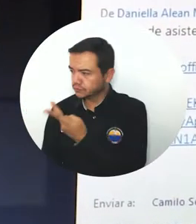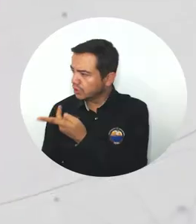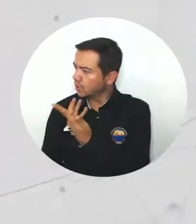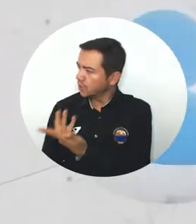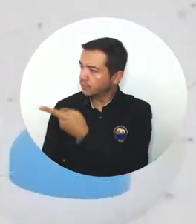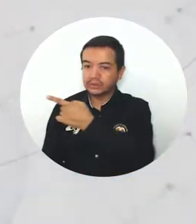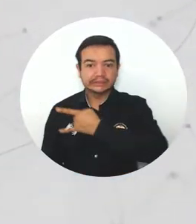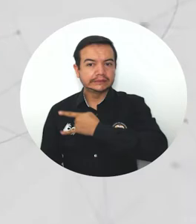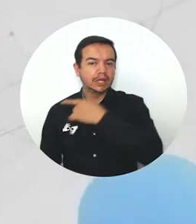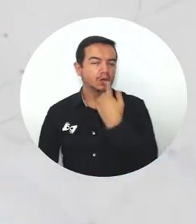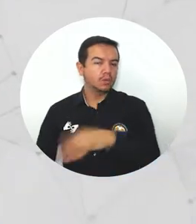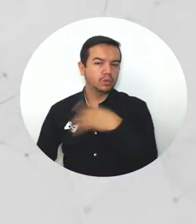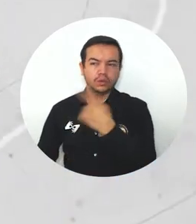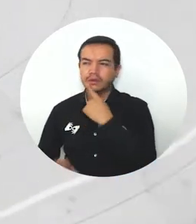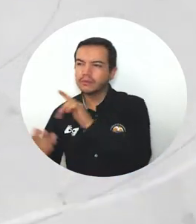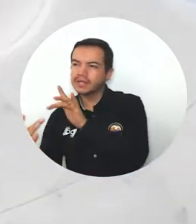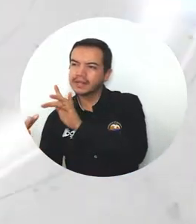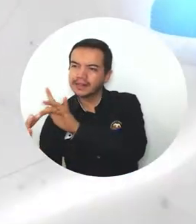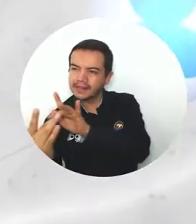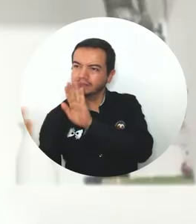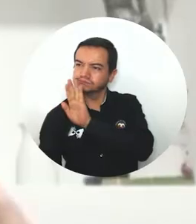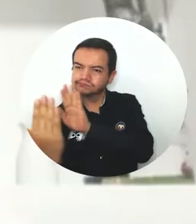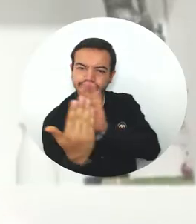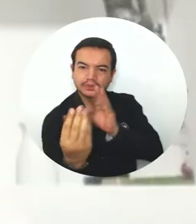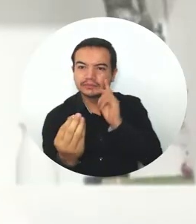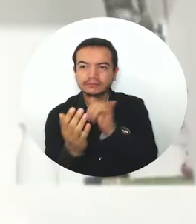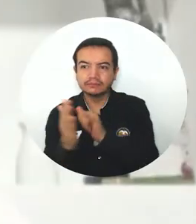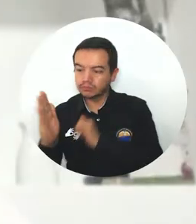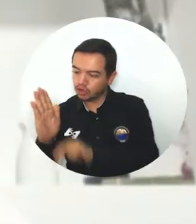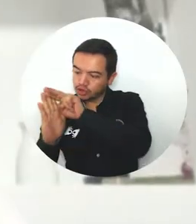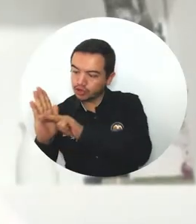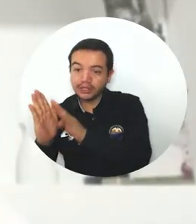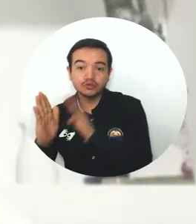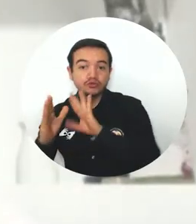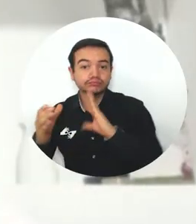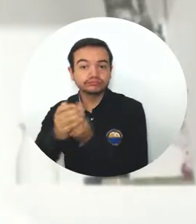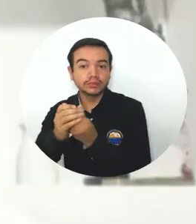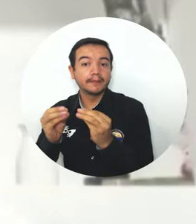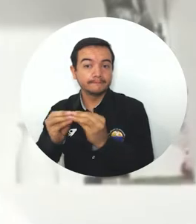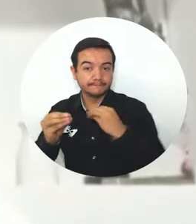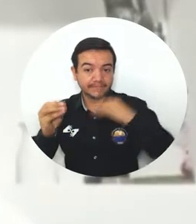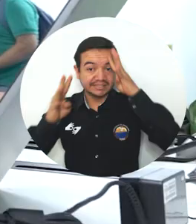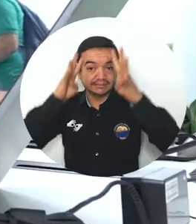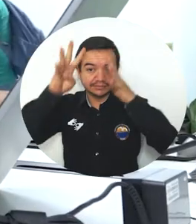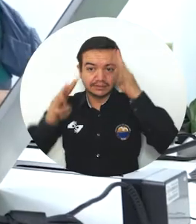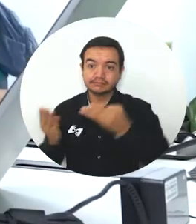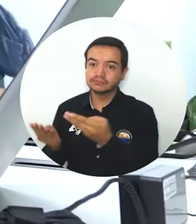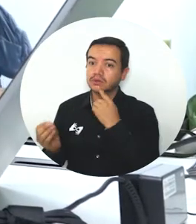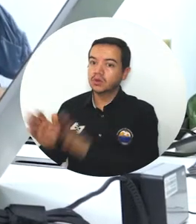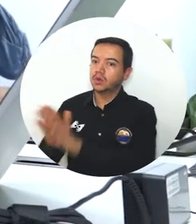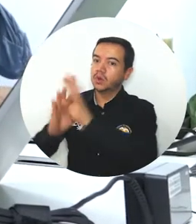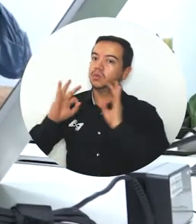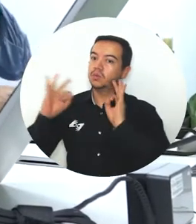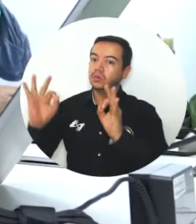acercarse a toda la comunidad universitaria, incluyendo planes bajo las políticas de inclusión e innovación. Y todo esto ha sido